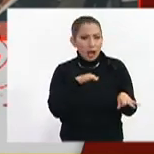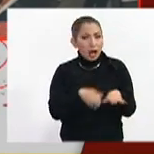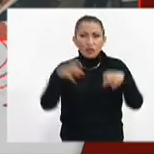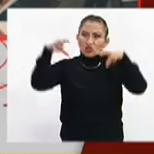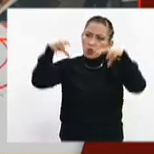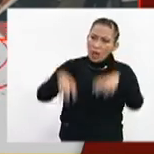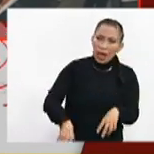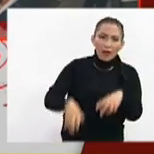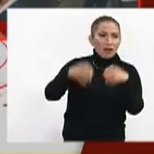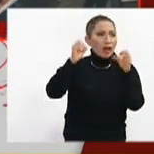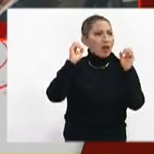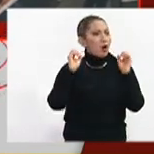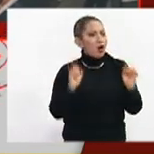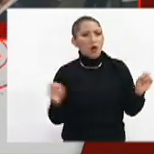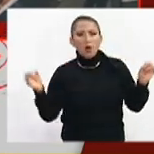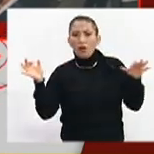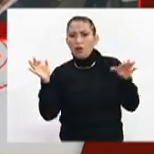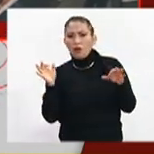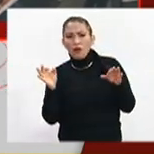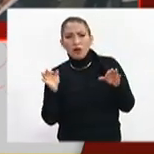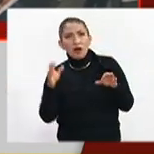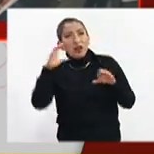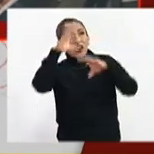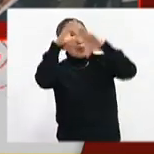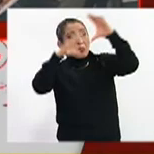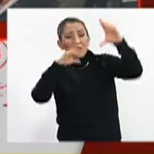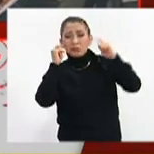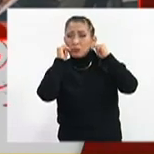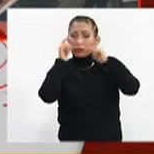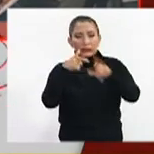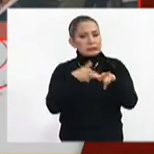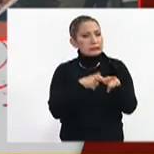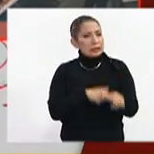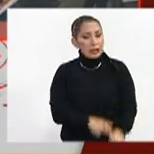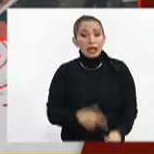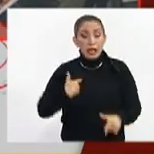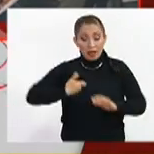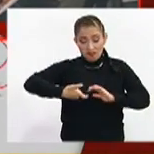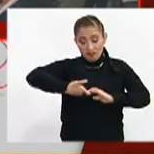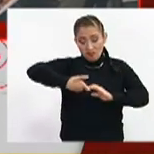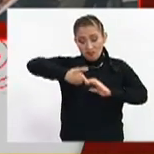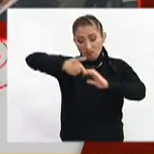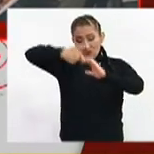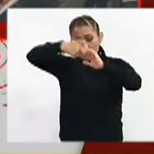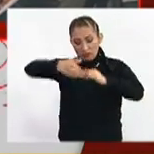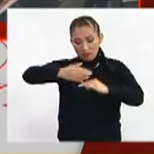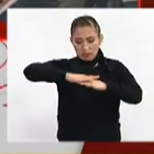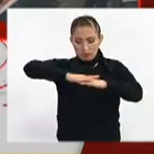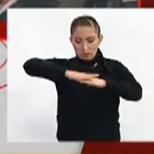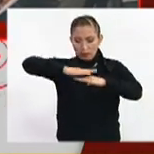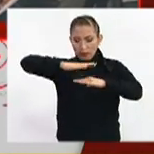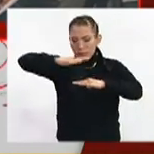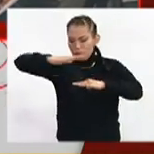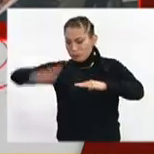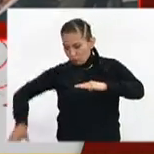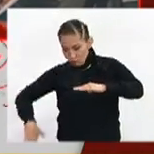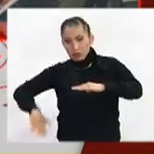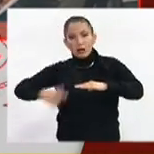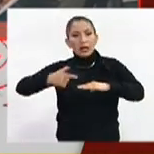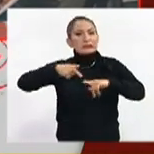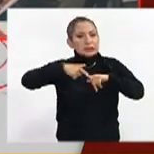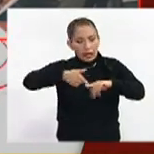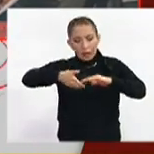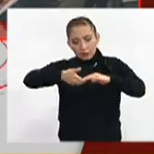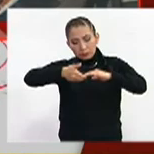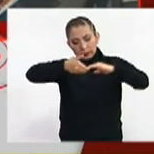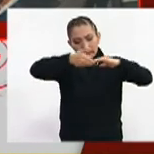que llueva, que ha sido días nublados. Todo continúa. La grúa sigue extrayendo estas losas pesadas porque